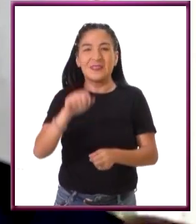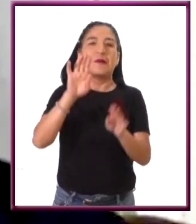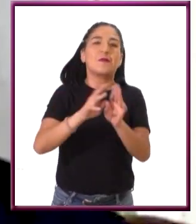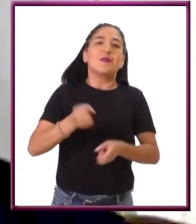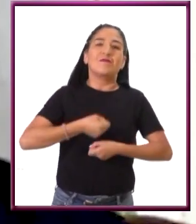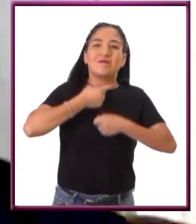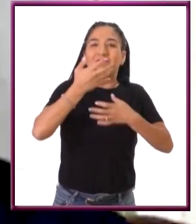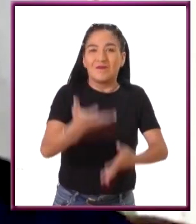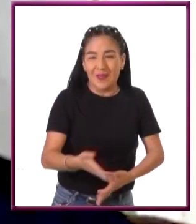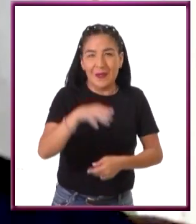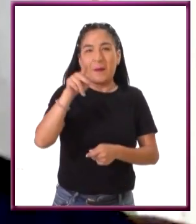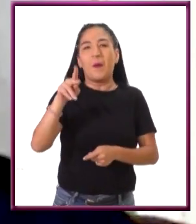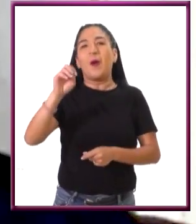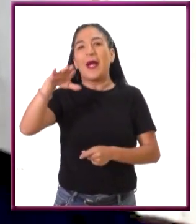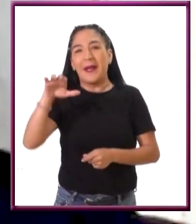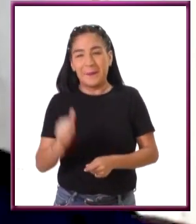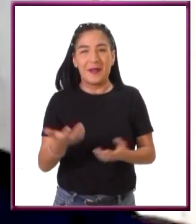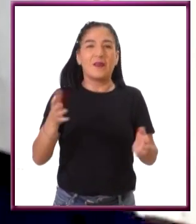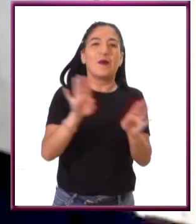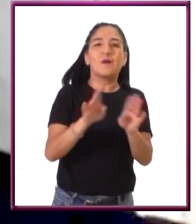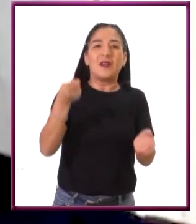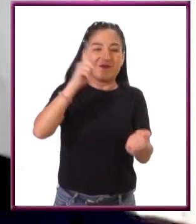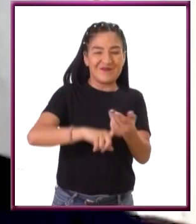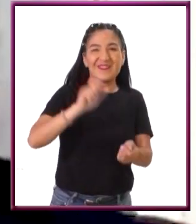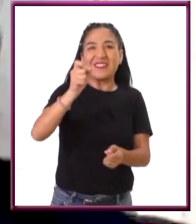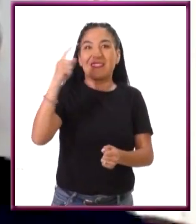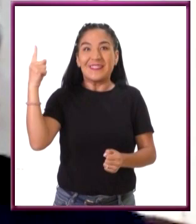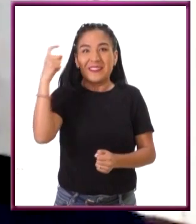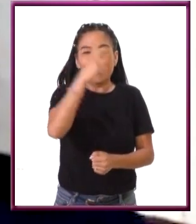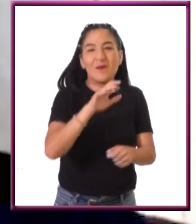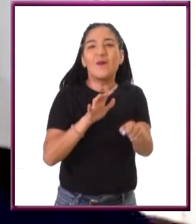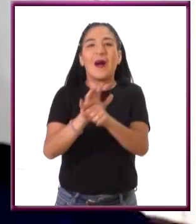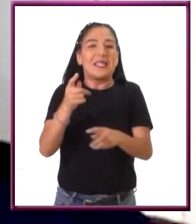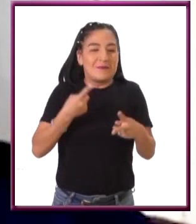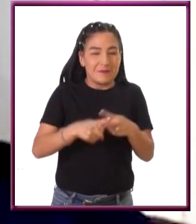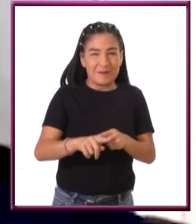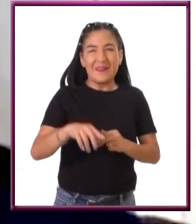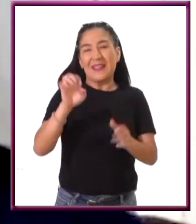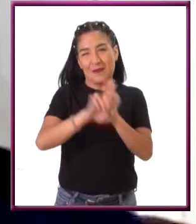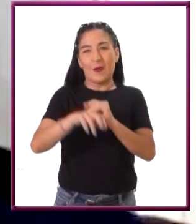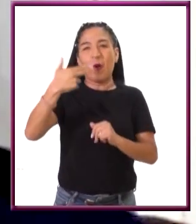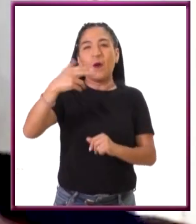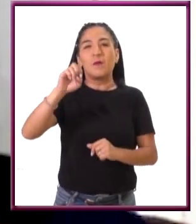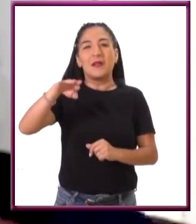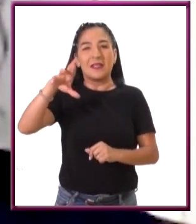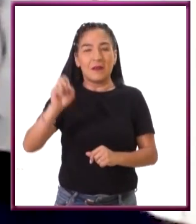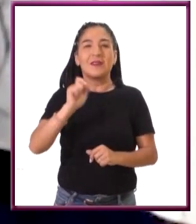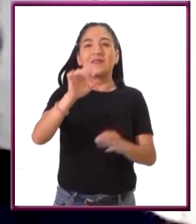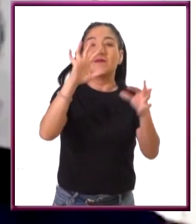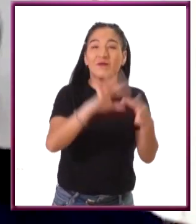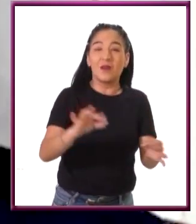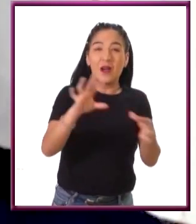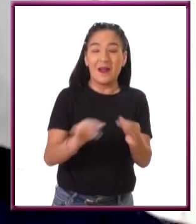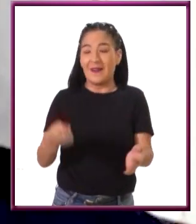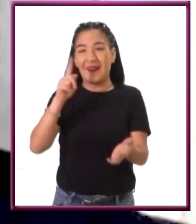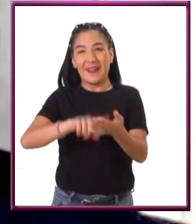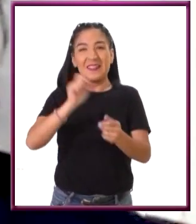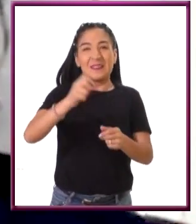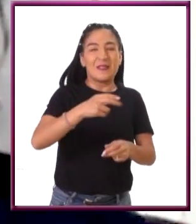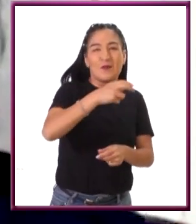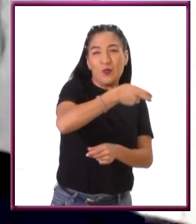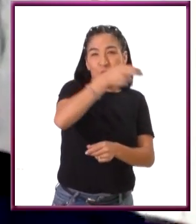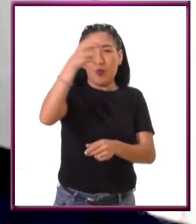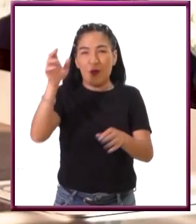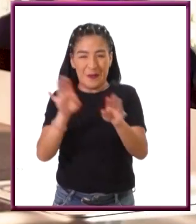un poema o cada vez que vas a empezar como una parte difícil del poema, ¿no? Como por ejemplo cuando Homero narra todas las naves de los aqueos y de